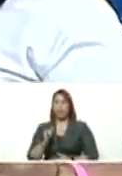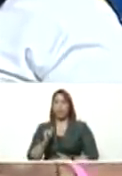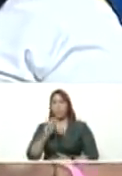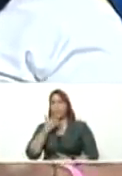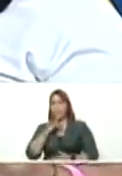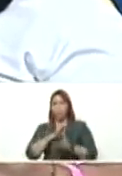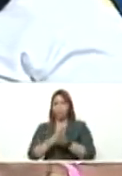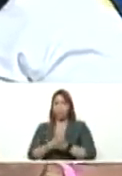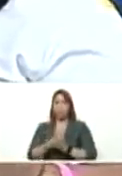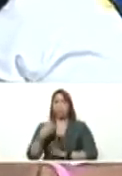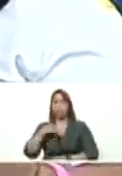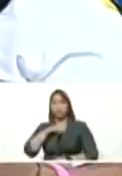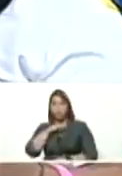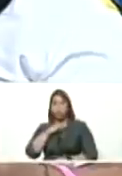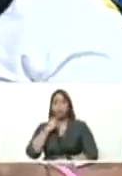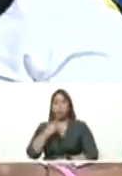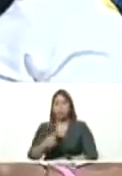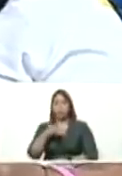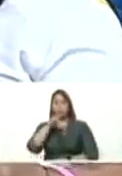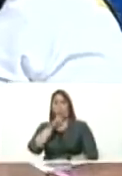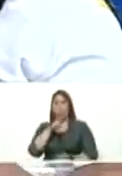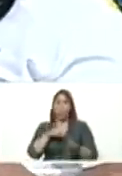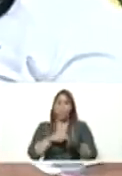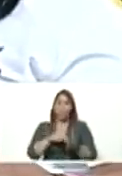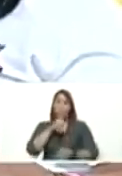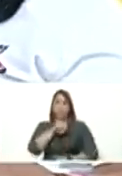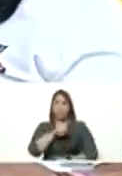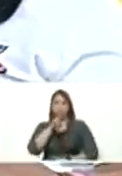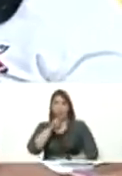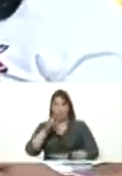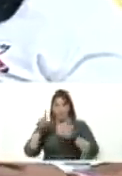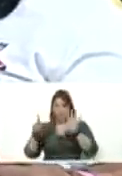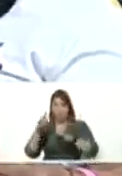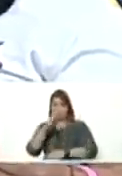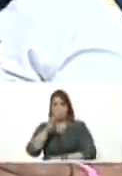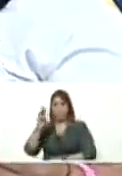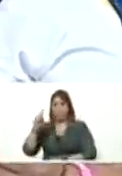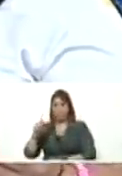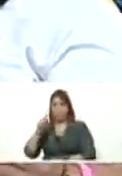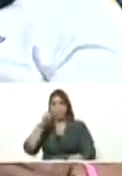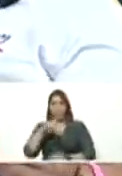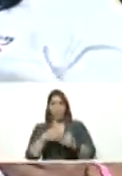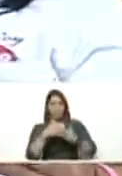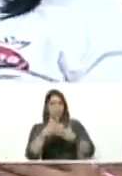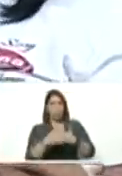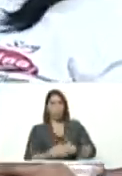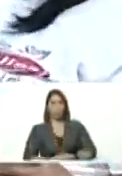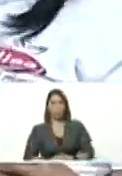caso estamos hablando de 2.126 CPT a nivel nacional. Me les adelanté.